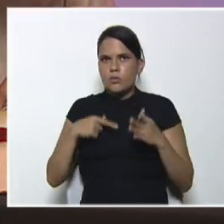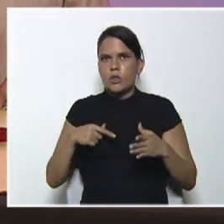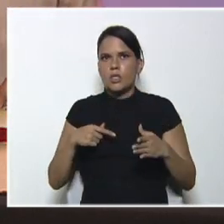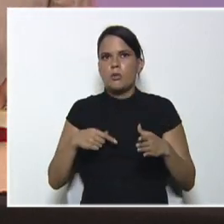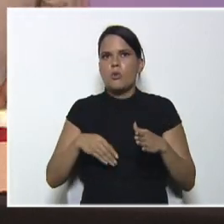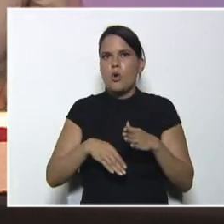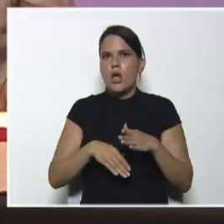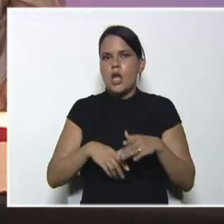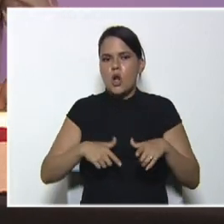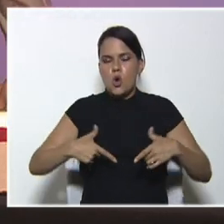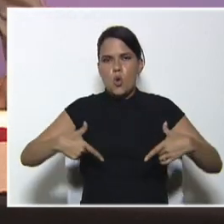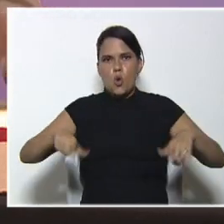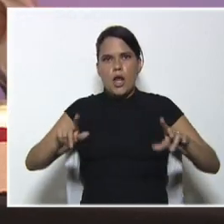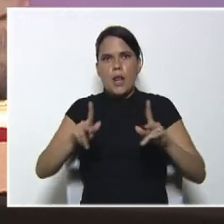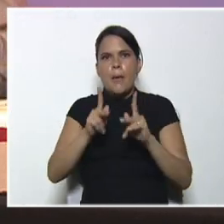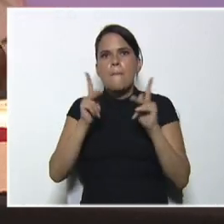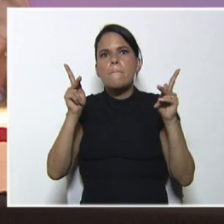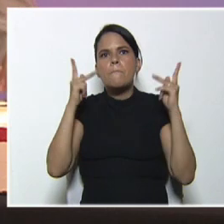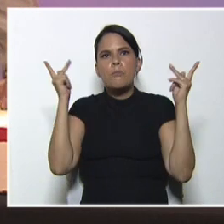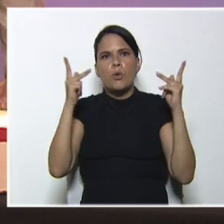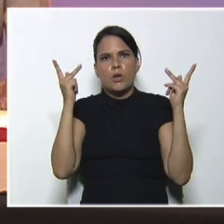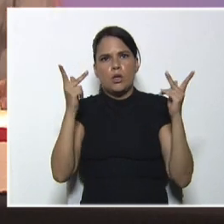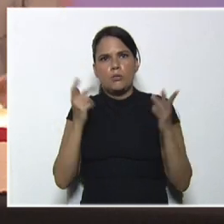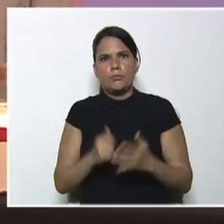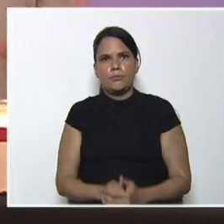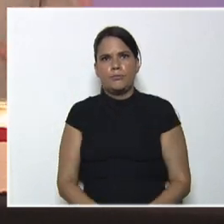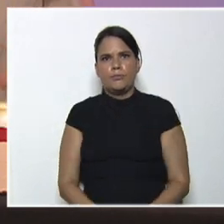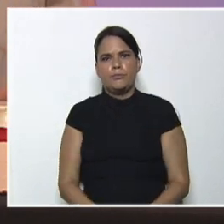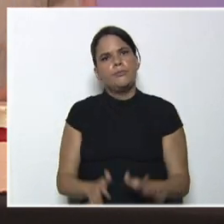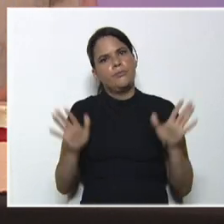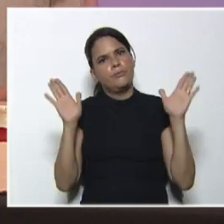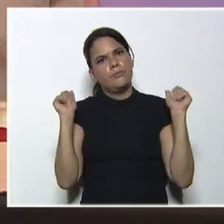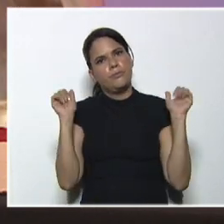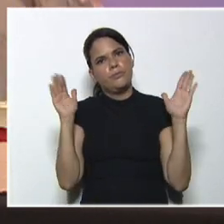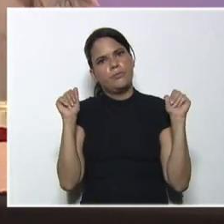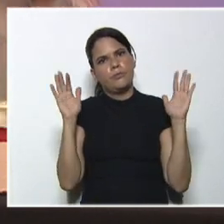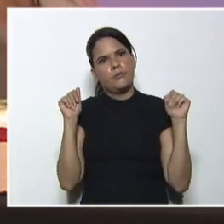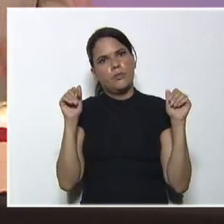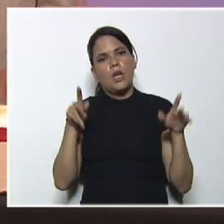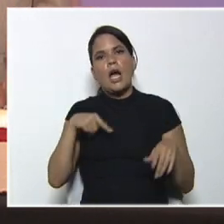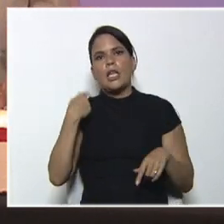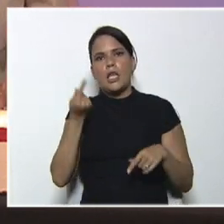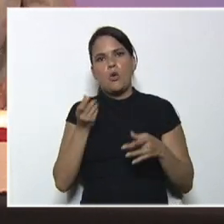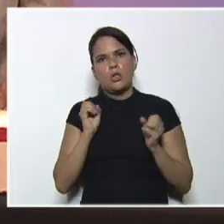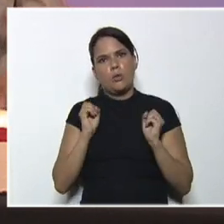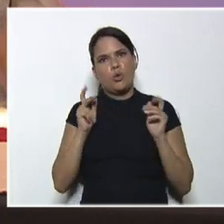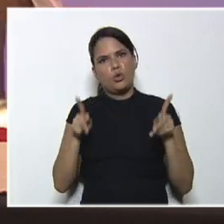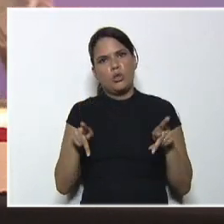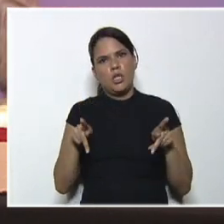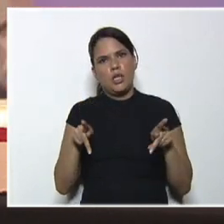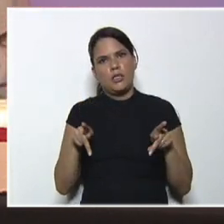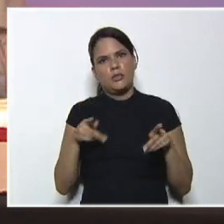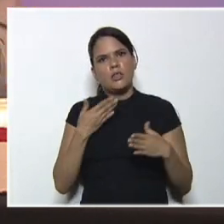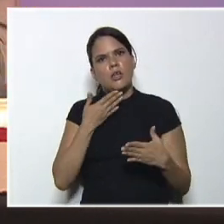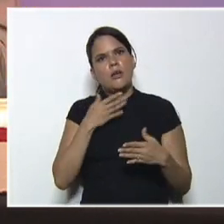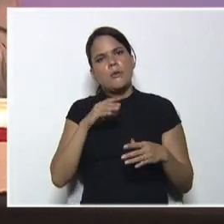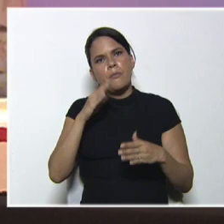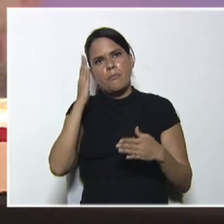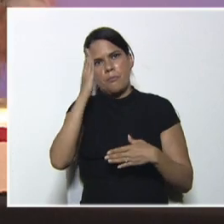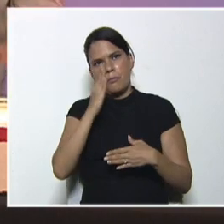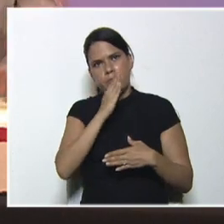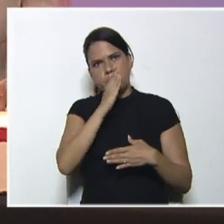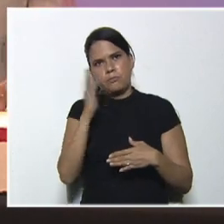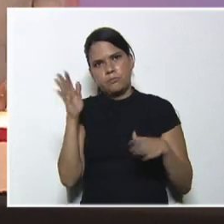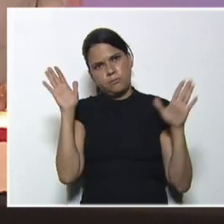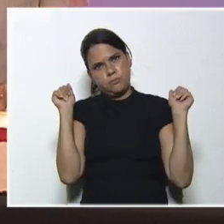en lugares públicos. Muy bien, eso ha sido todo por hoy. Hasta una próxima oportunidad. Muchas